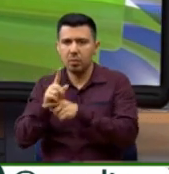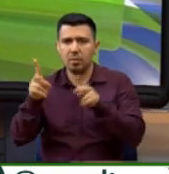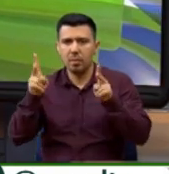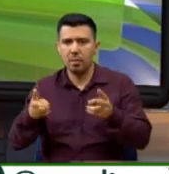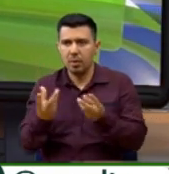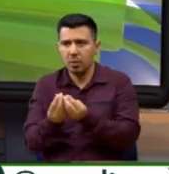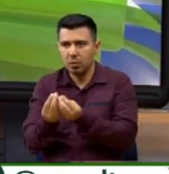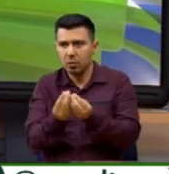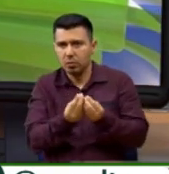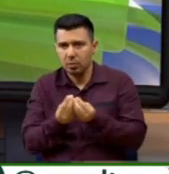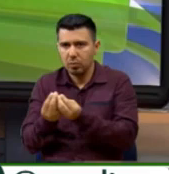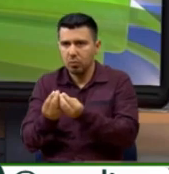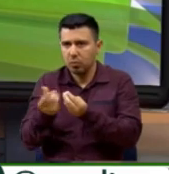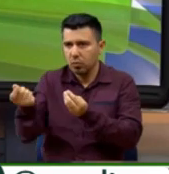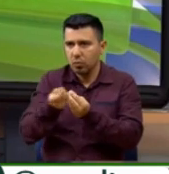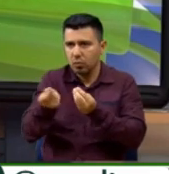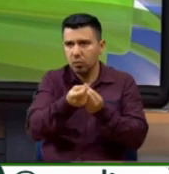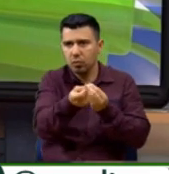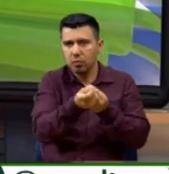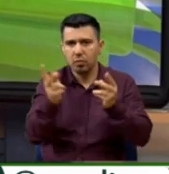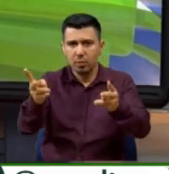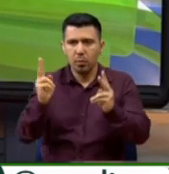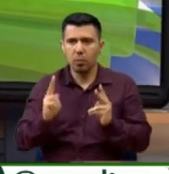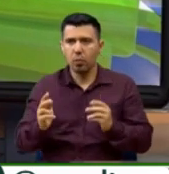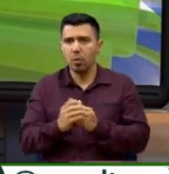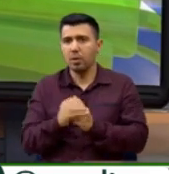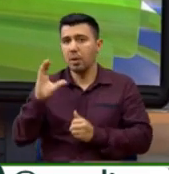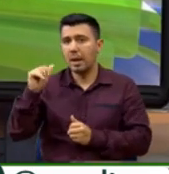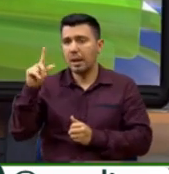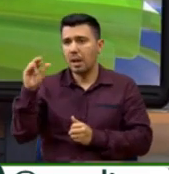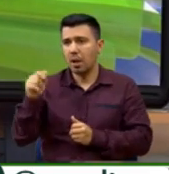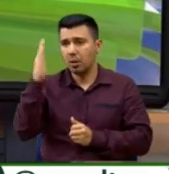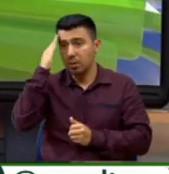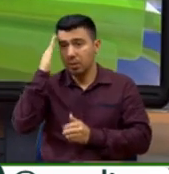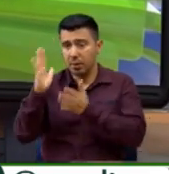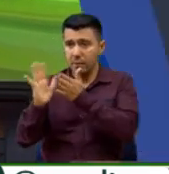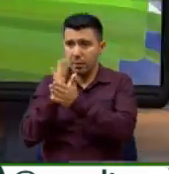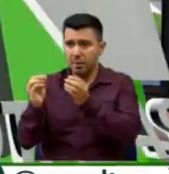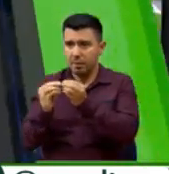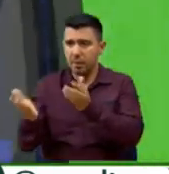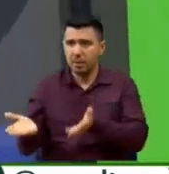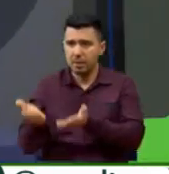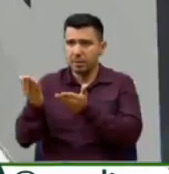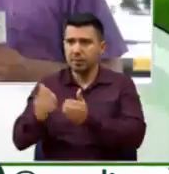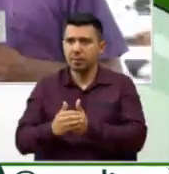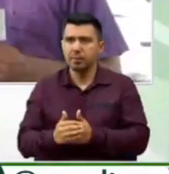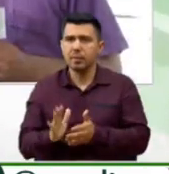zona de influencia. Vamos con Carlos Cárdenas, quien tiene detalles. Carlos, muy buenas tardes y adelante.